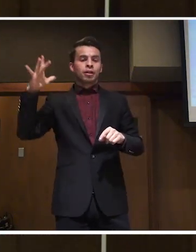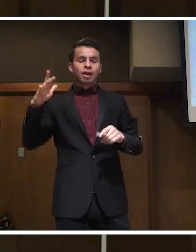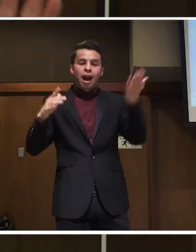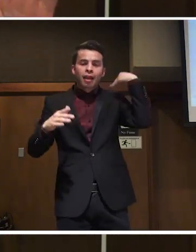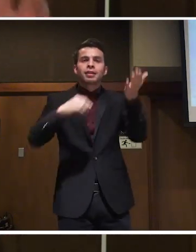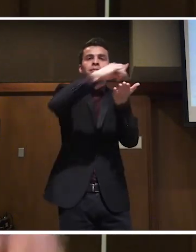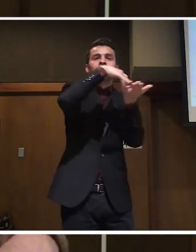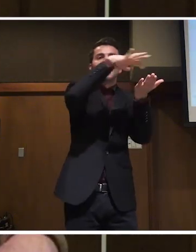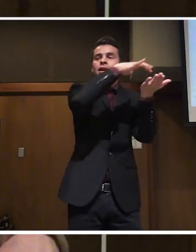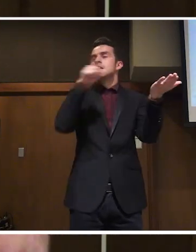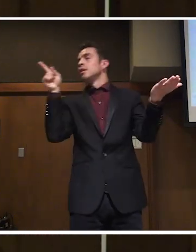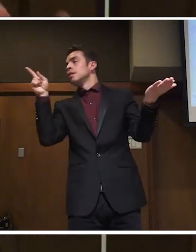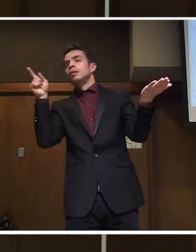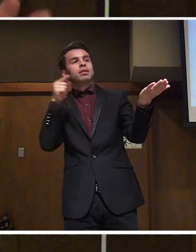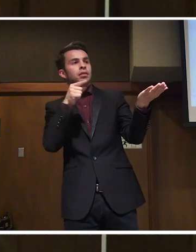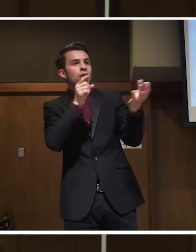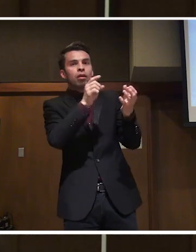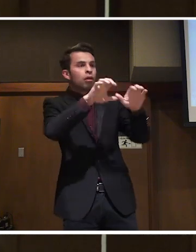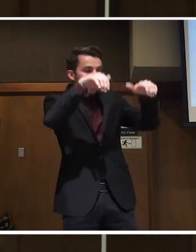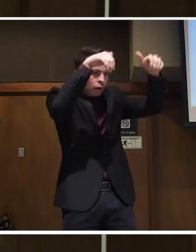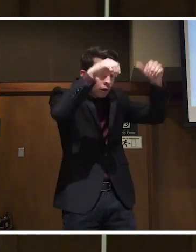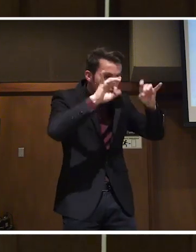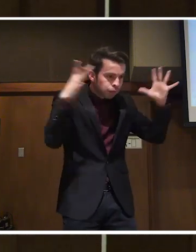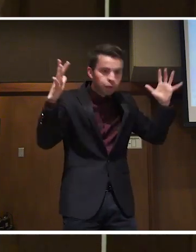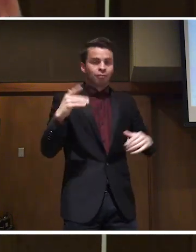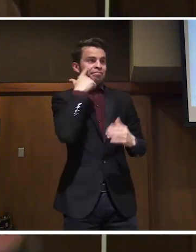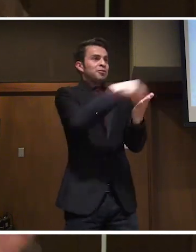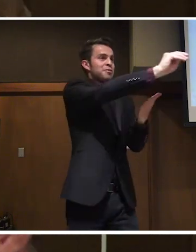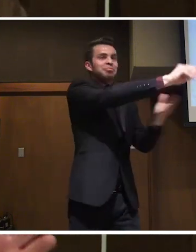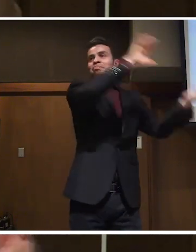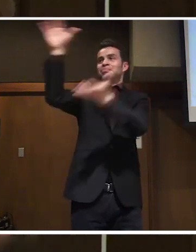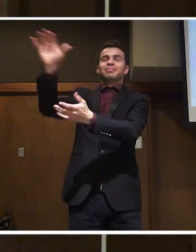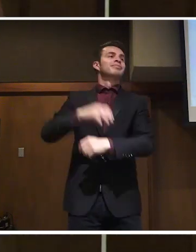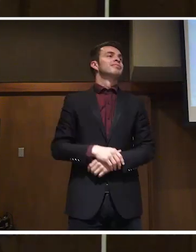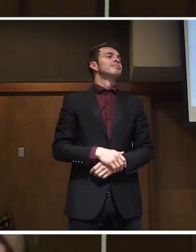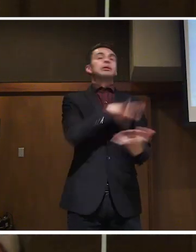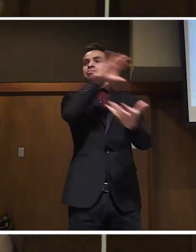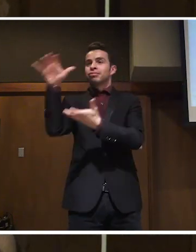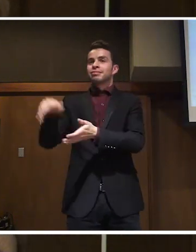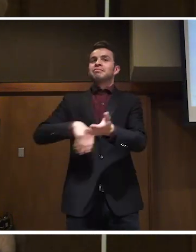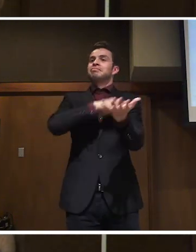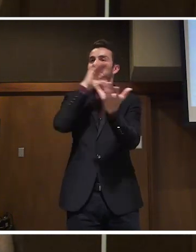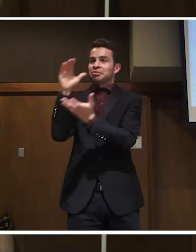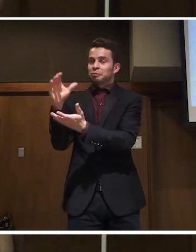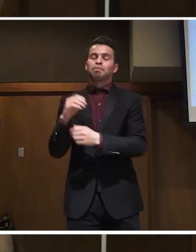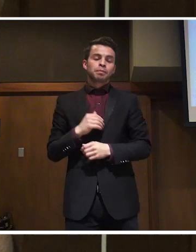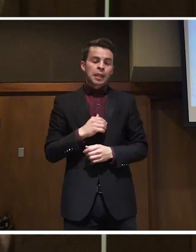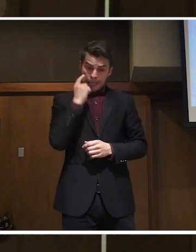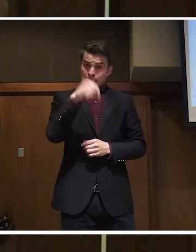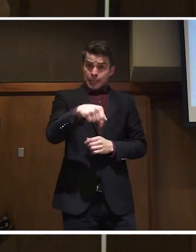Magdalena, lo compraron. Hicieron cosas así, y aquí también. Entonces, esta biblioteca se abrió en enero